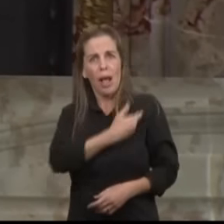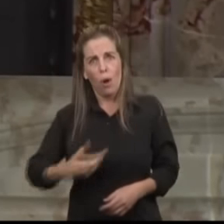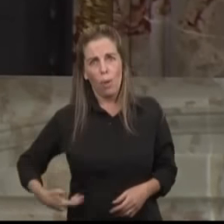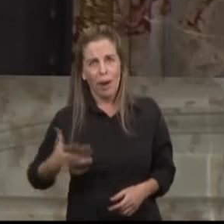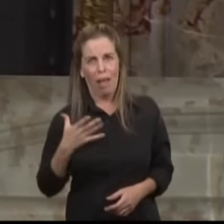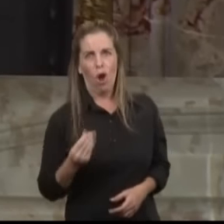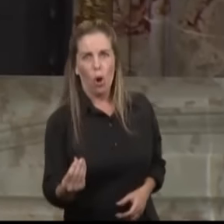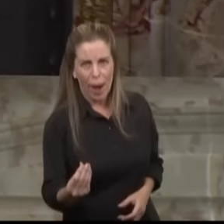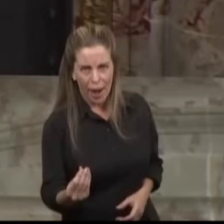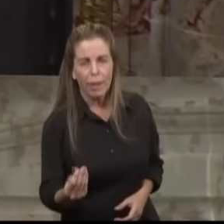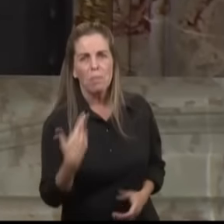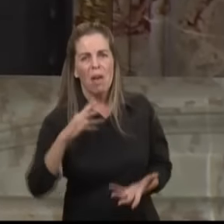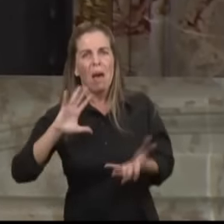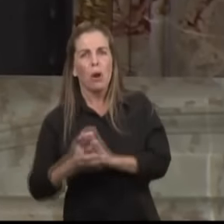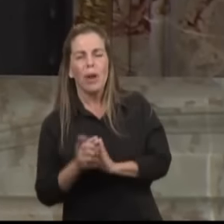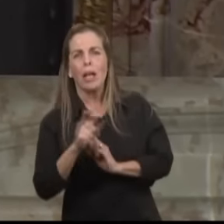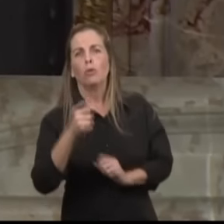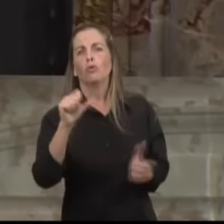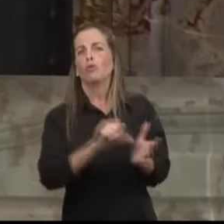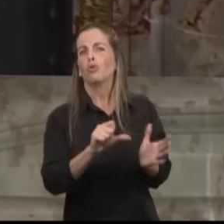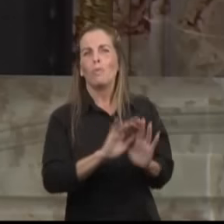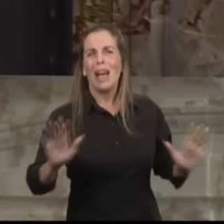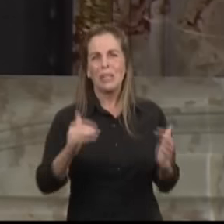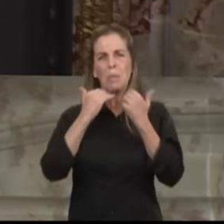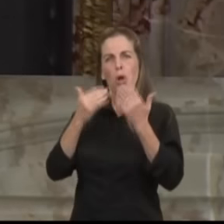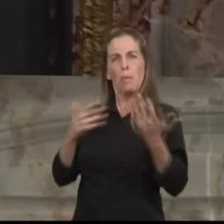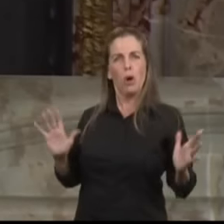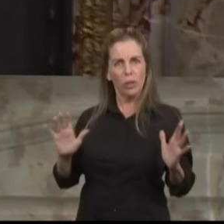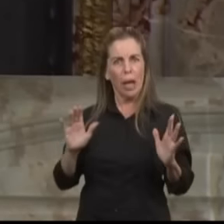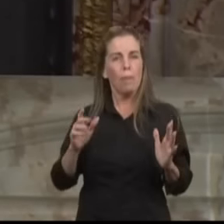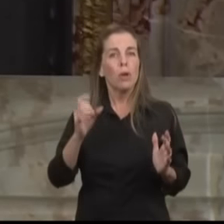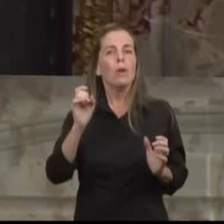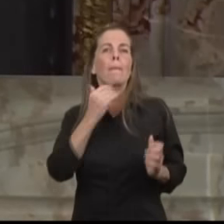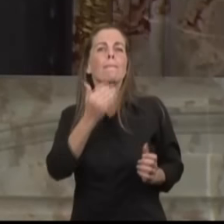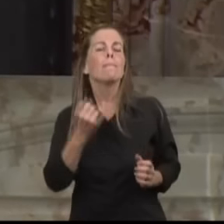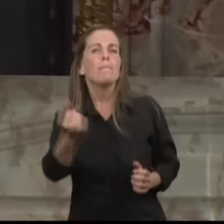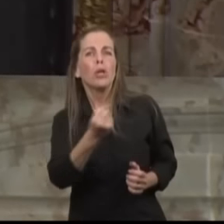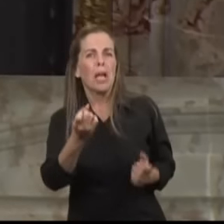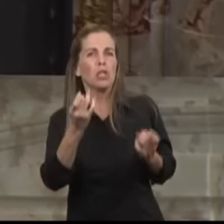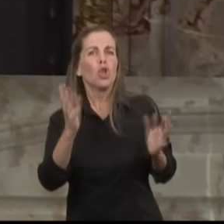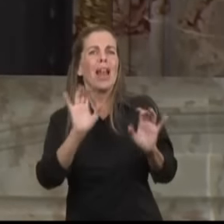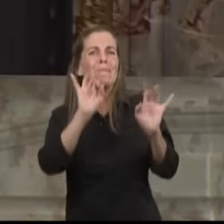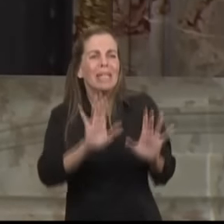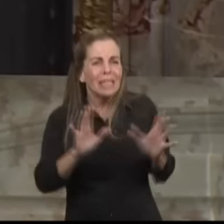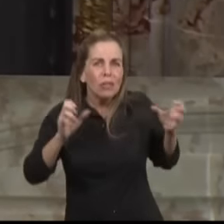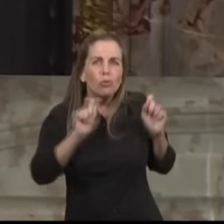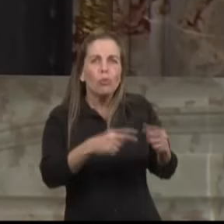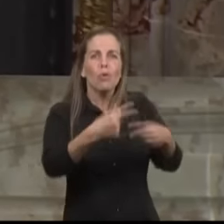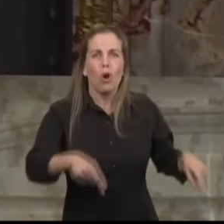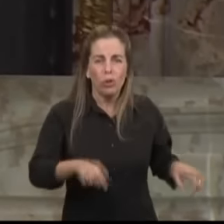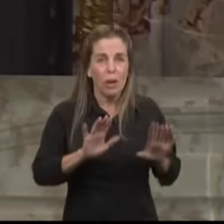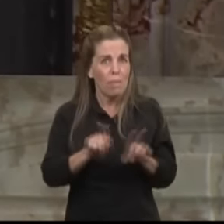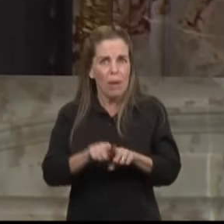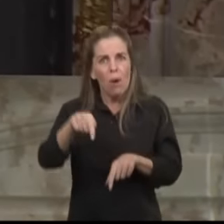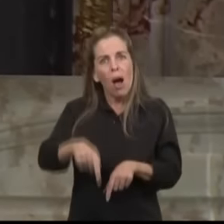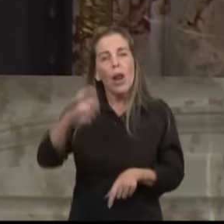prender fuego a su propio país con tal de reinar sobre sus cenizas. Y es exactamente lo que el Congreso está intentando hacer